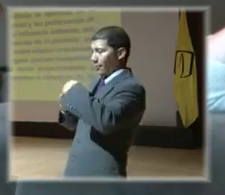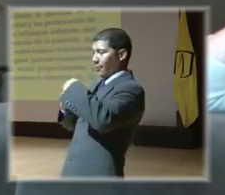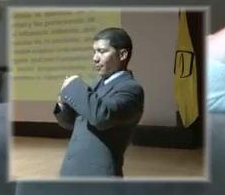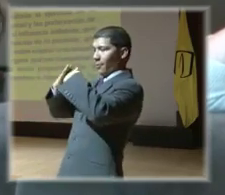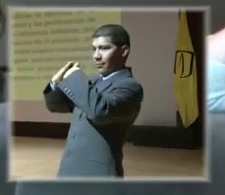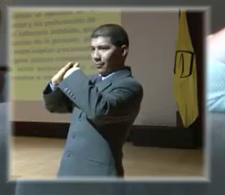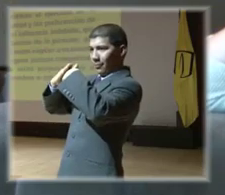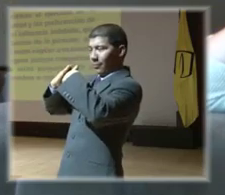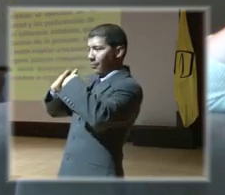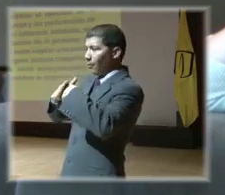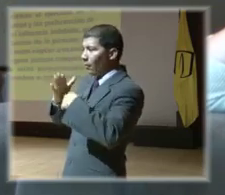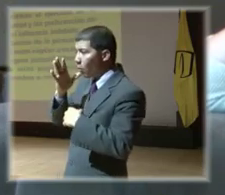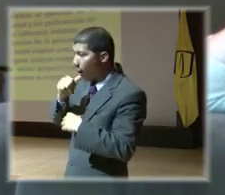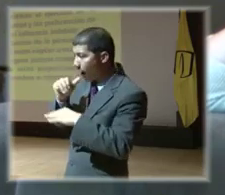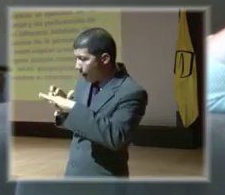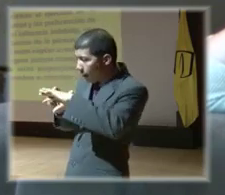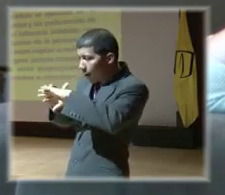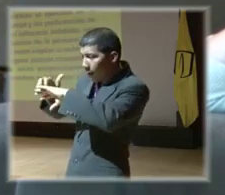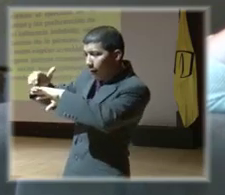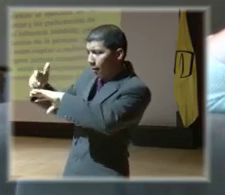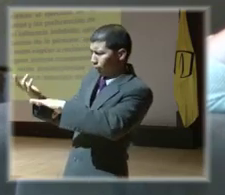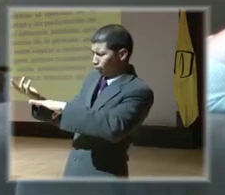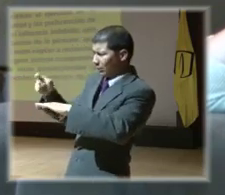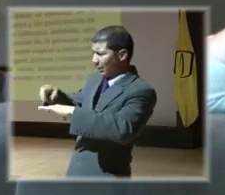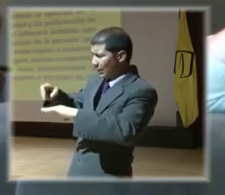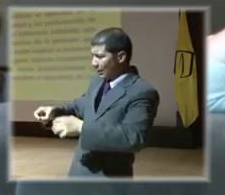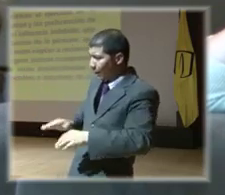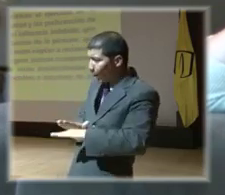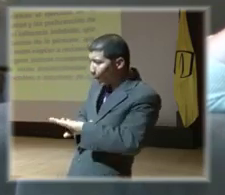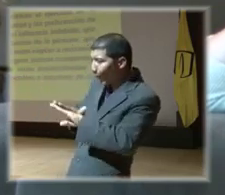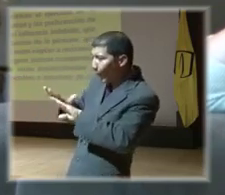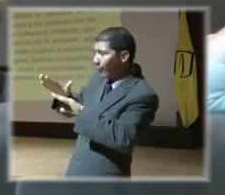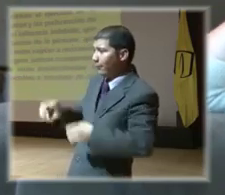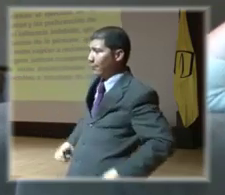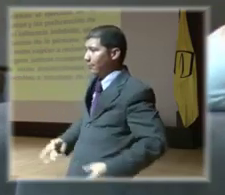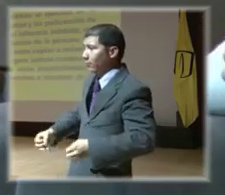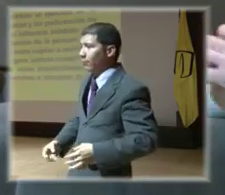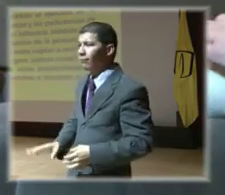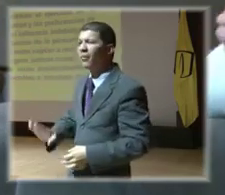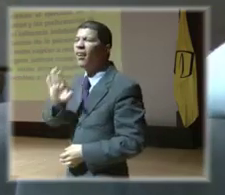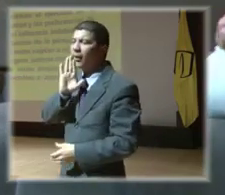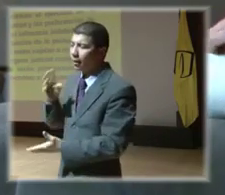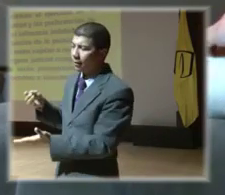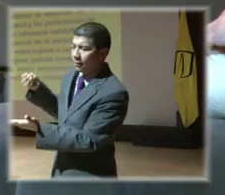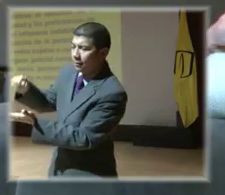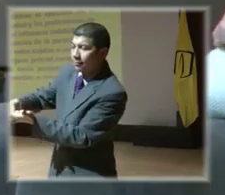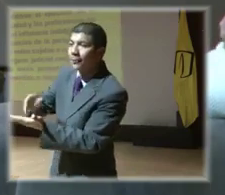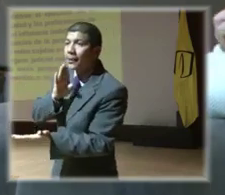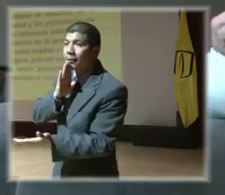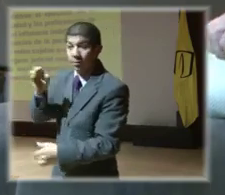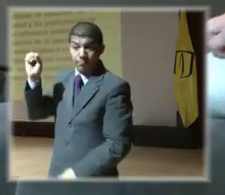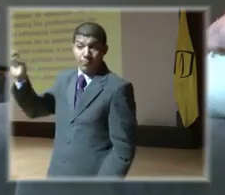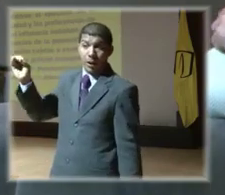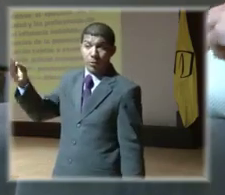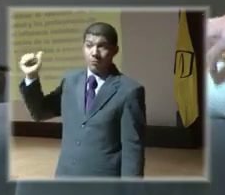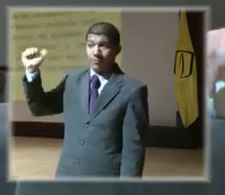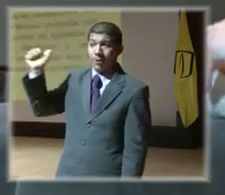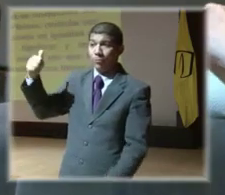banco. Bueno, tiene que haber un apoyo para que la persona, para acompañar a la persona en el trámite bancario.